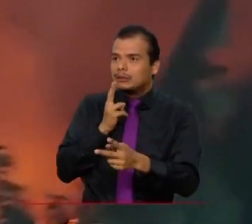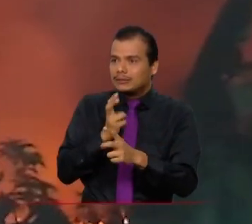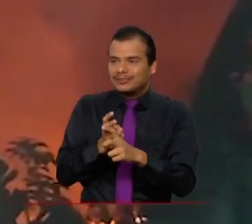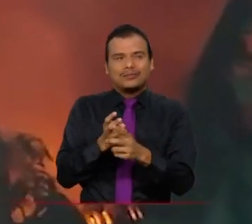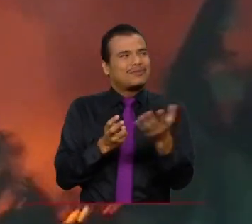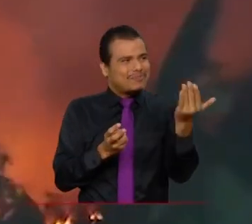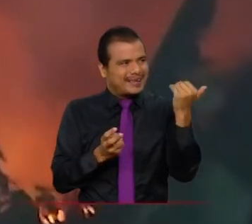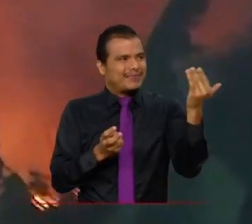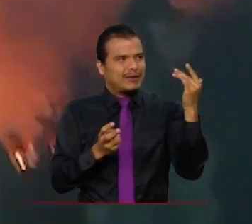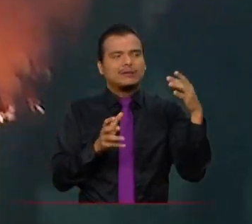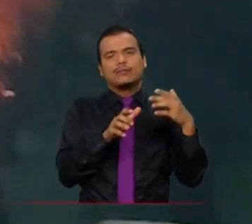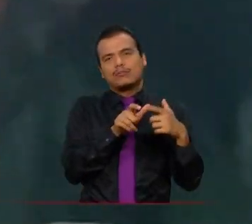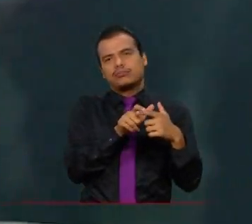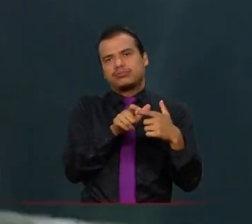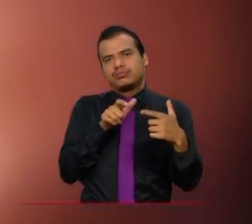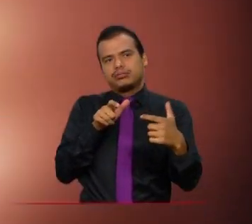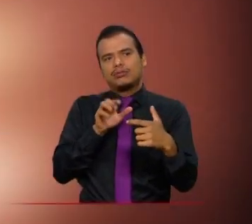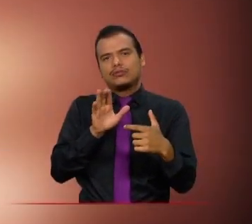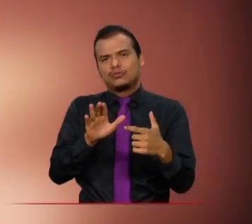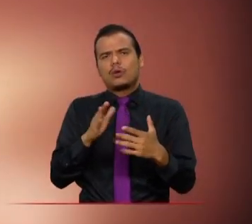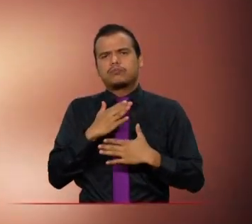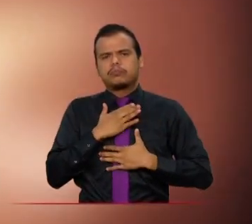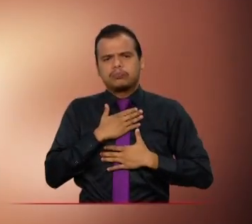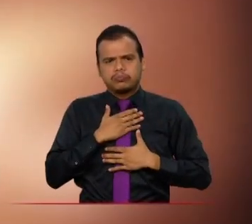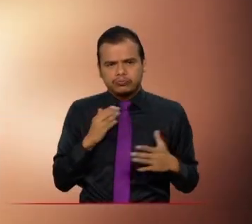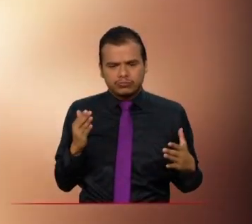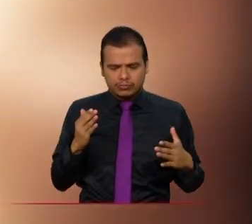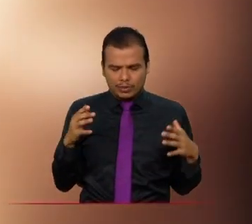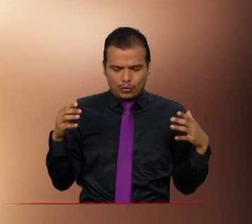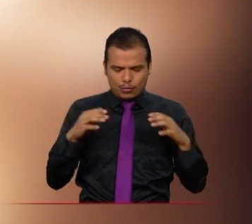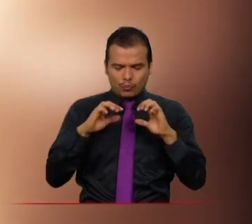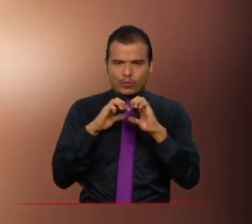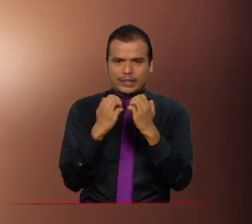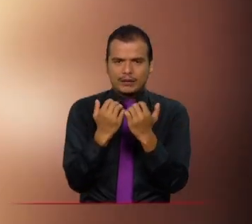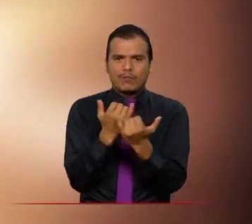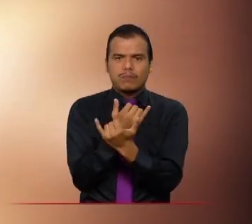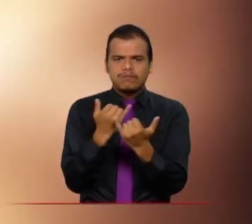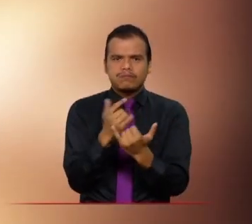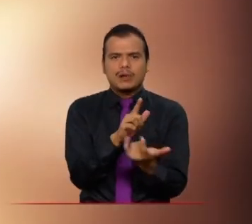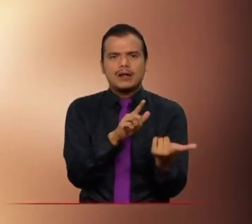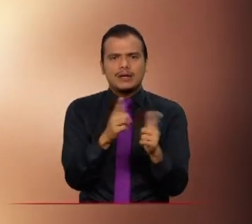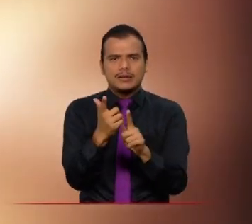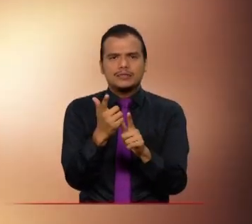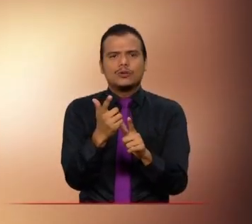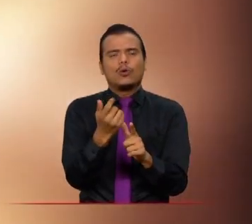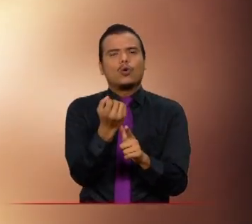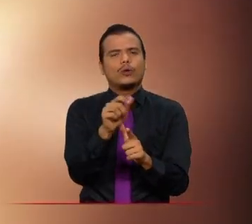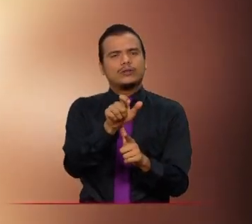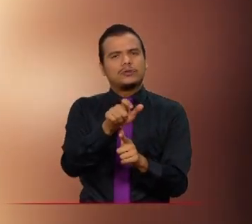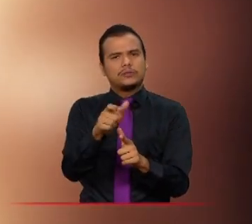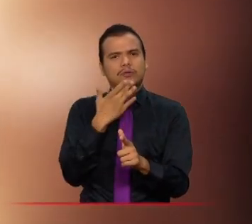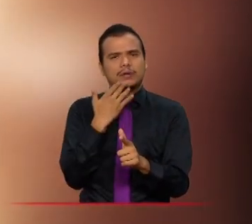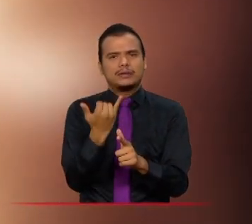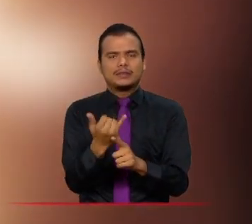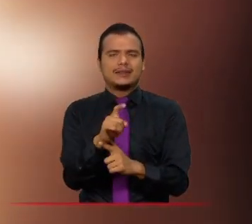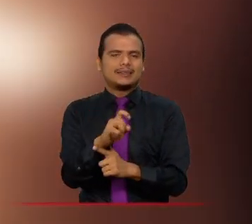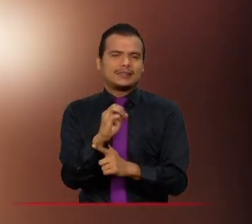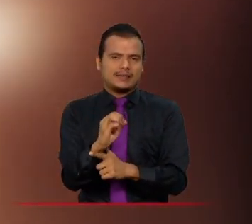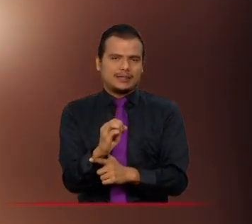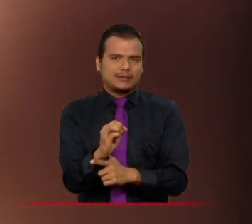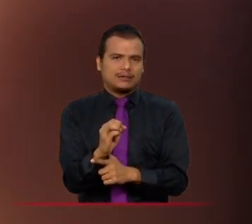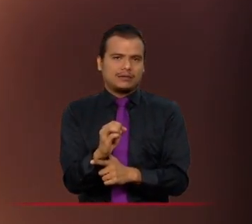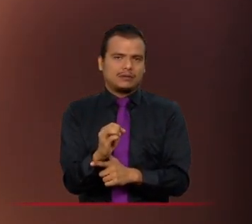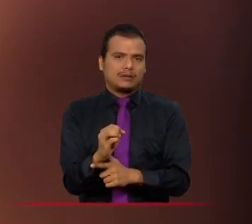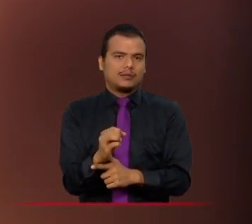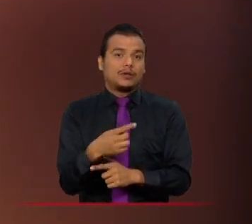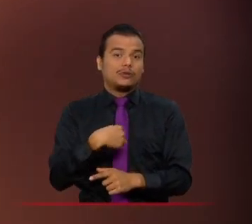que sea más grande pero en esto fácilmente podemos tener 60 bomberos en un sitio trabajando pero tenemos que distribuir noos en toda la ciudad Entonces